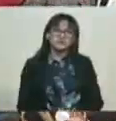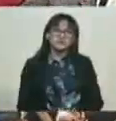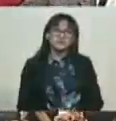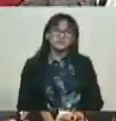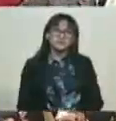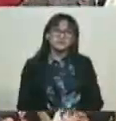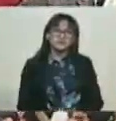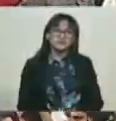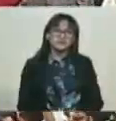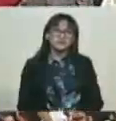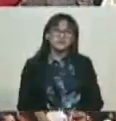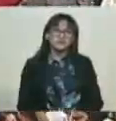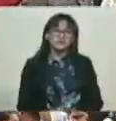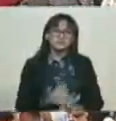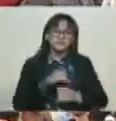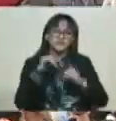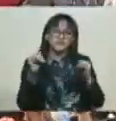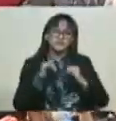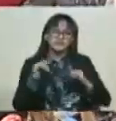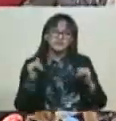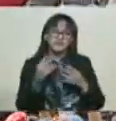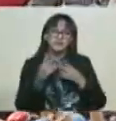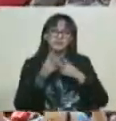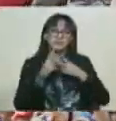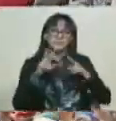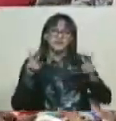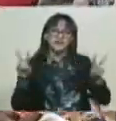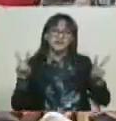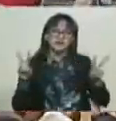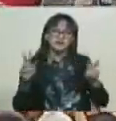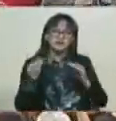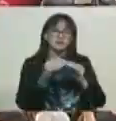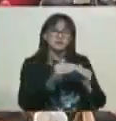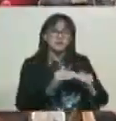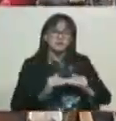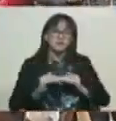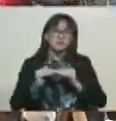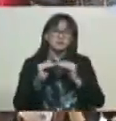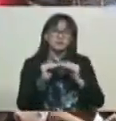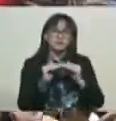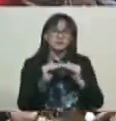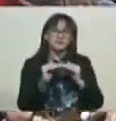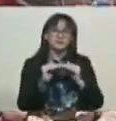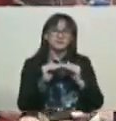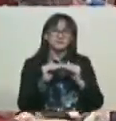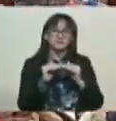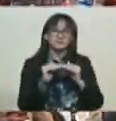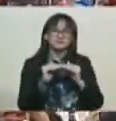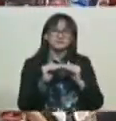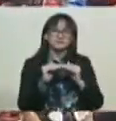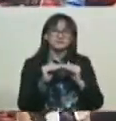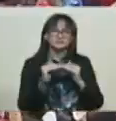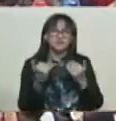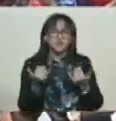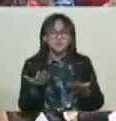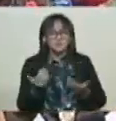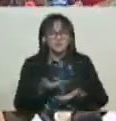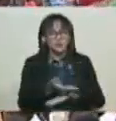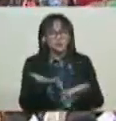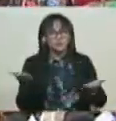de felicidad de paz de igualdad y yo les pido a